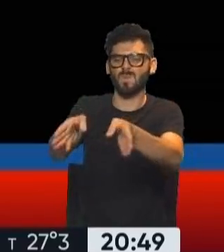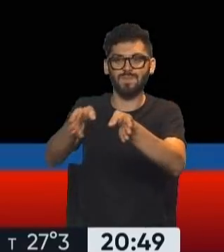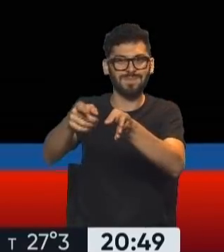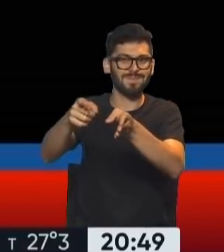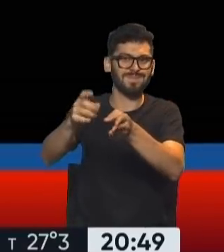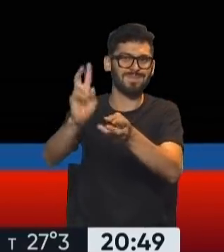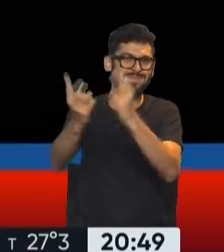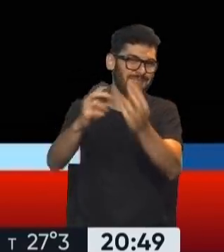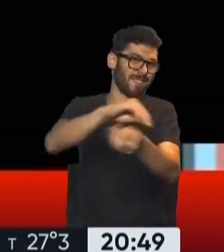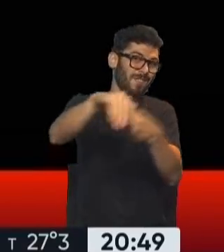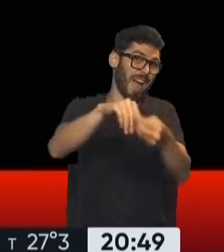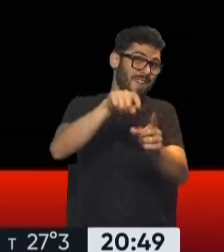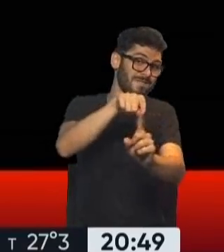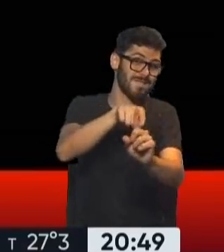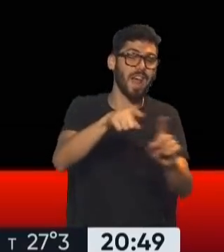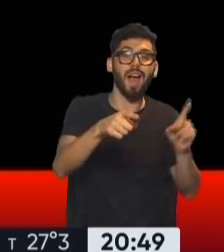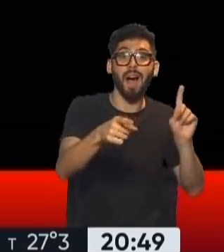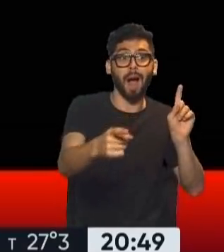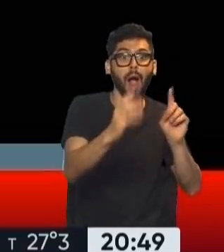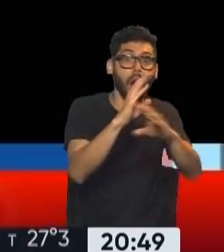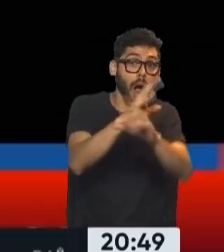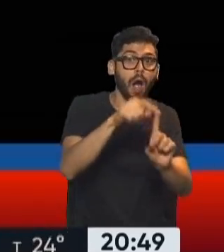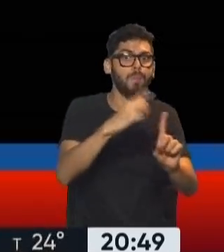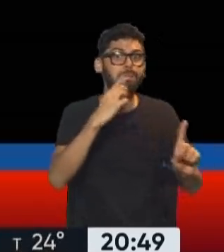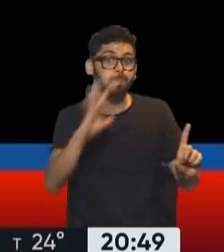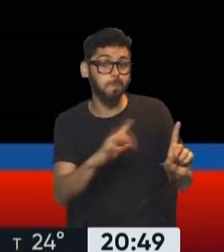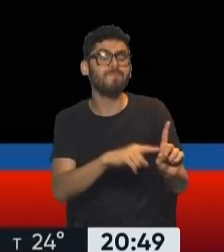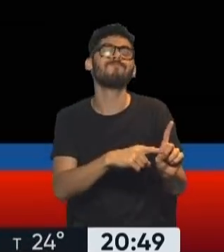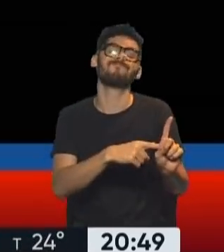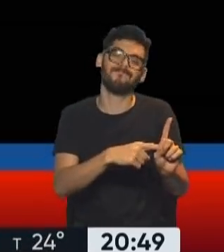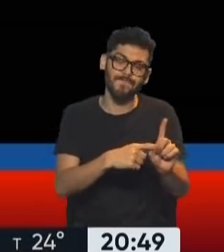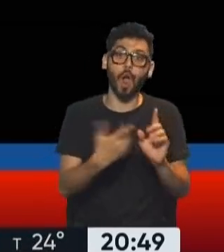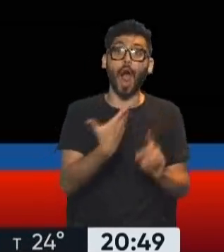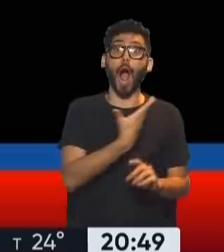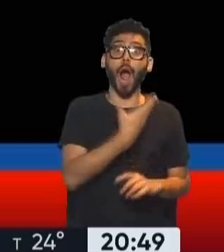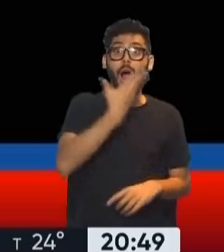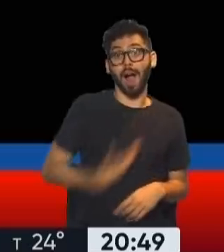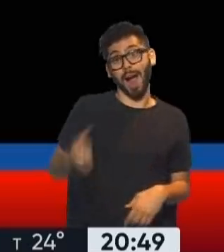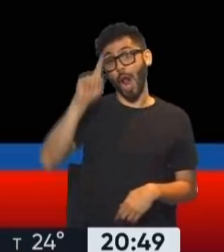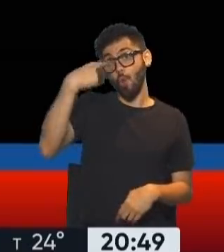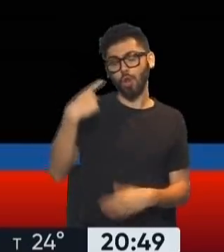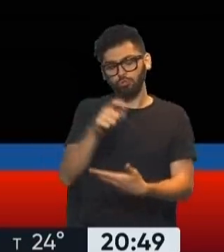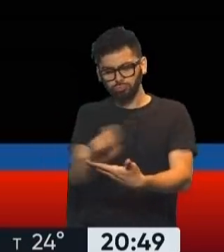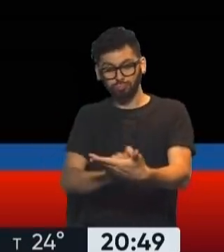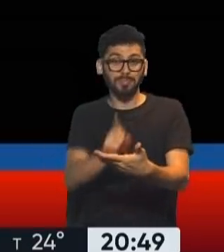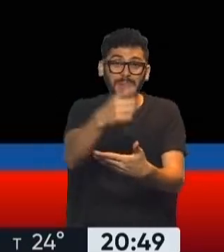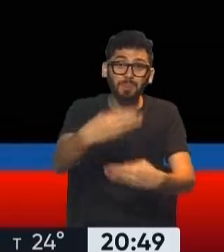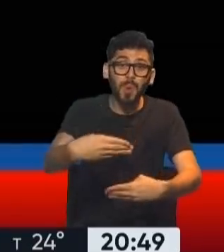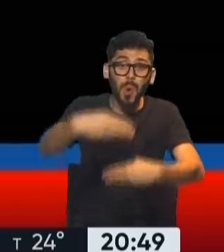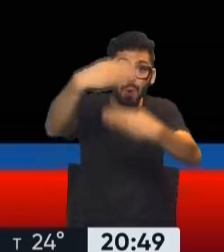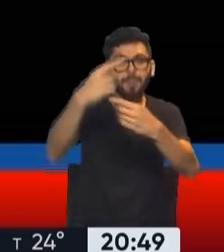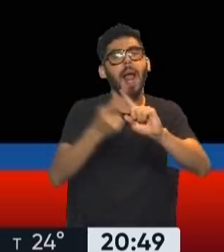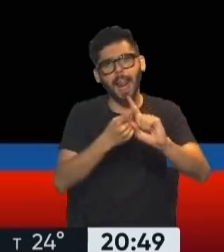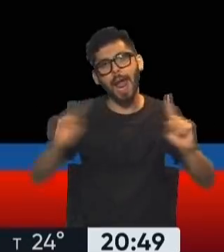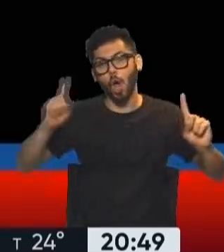la tripulación del ARA San Juan. El presidente Alberto Fernández firmó este decreto que estamos viendo en pantalla. Es muy